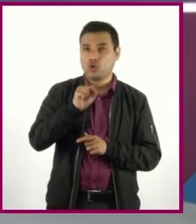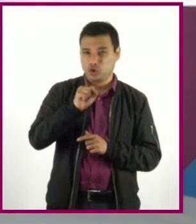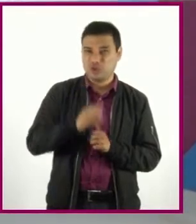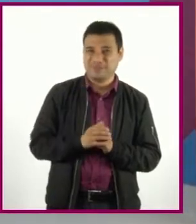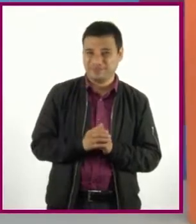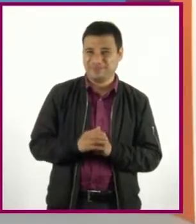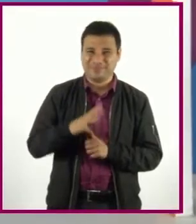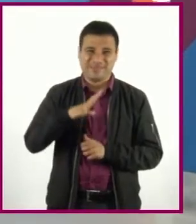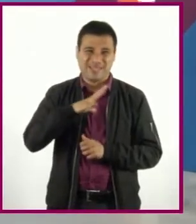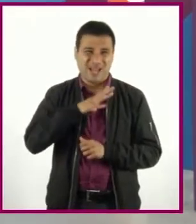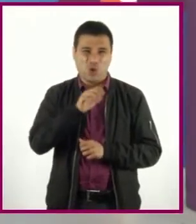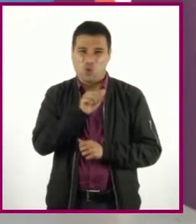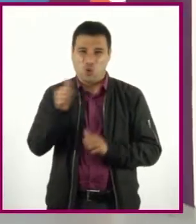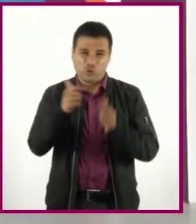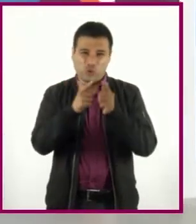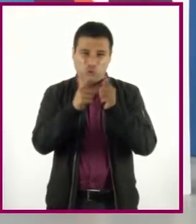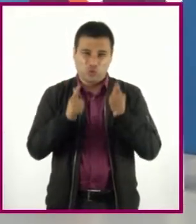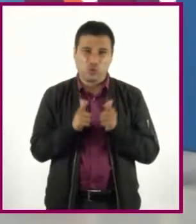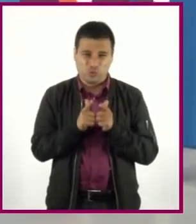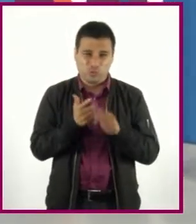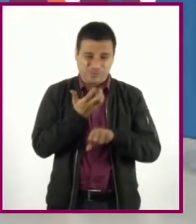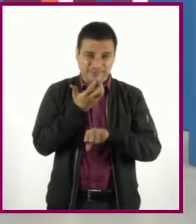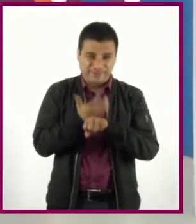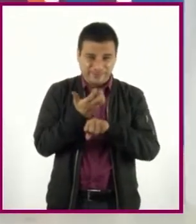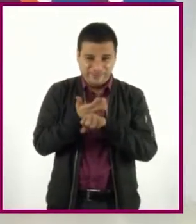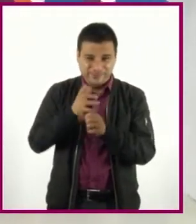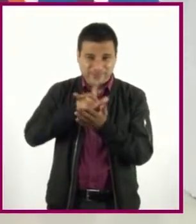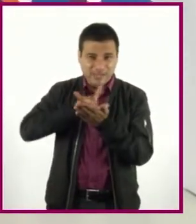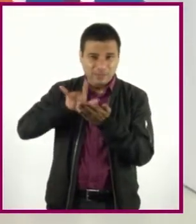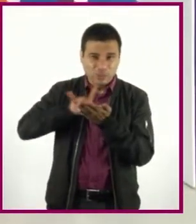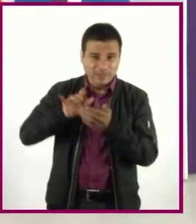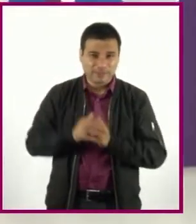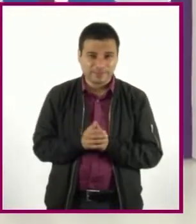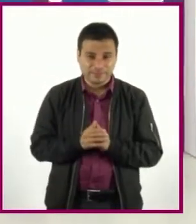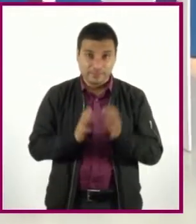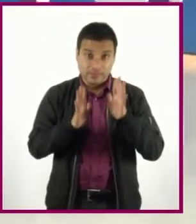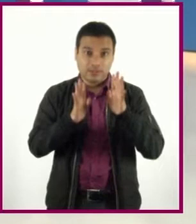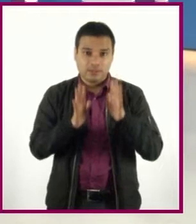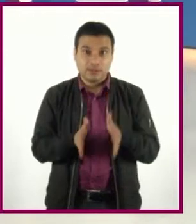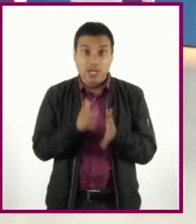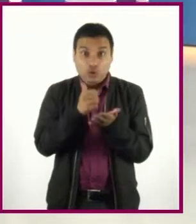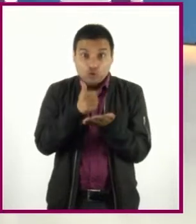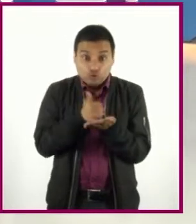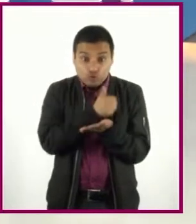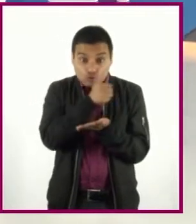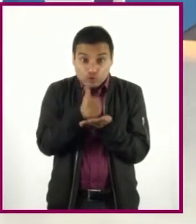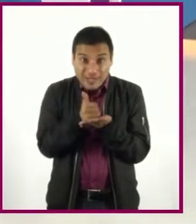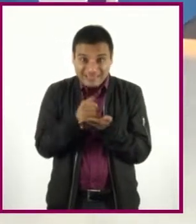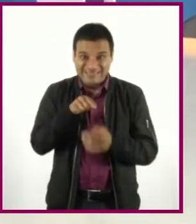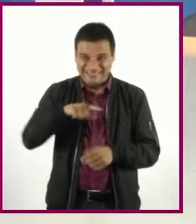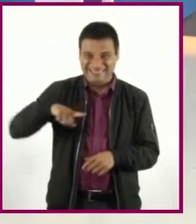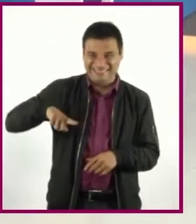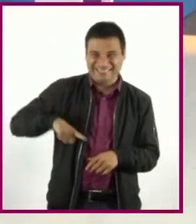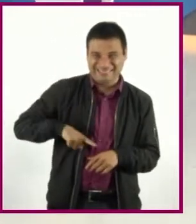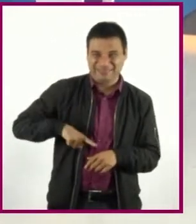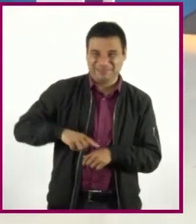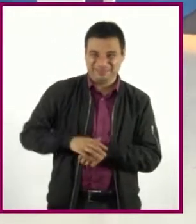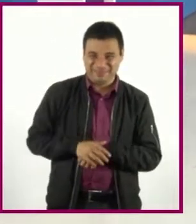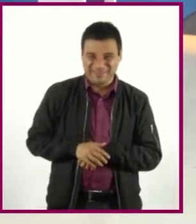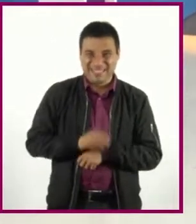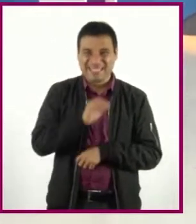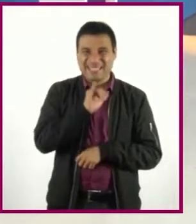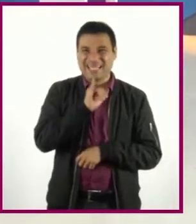una coalición liderada por los Estados Unidos, lograron retomar la nombrada ciudad que estaba en manos del Estado Islámico desde febrero